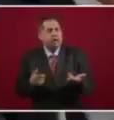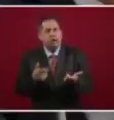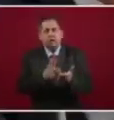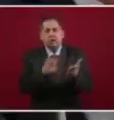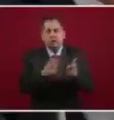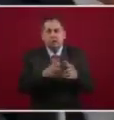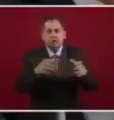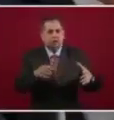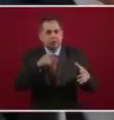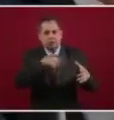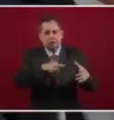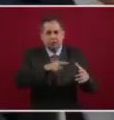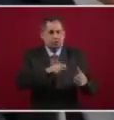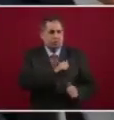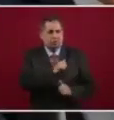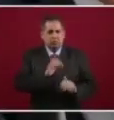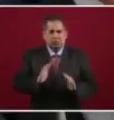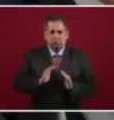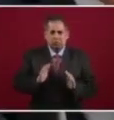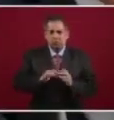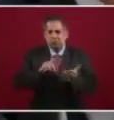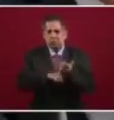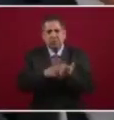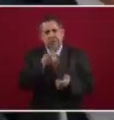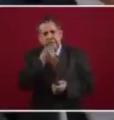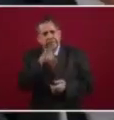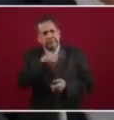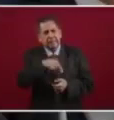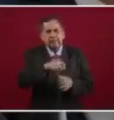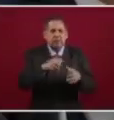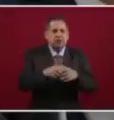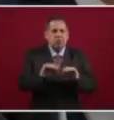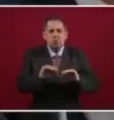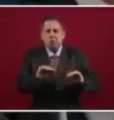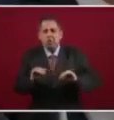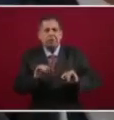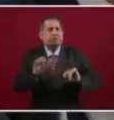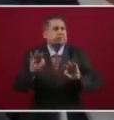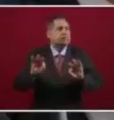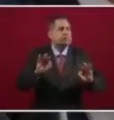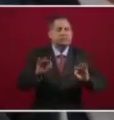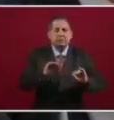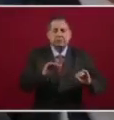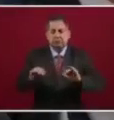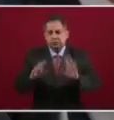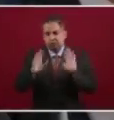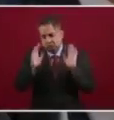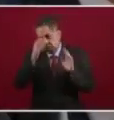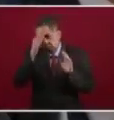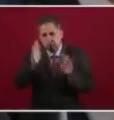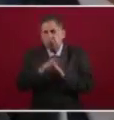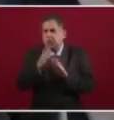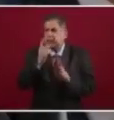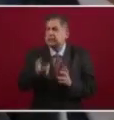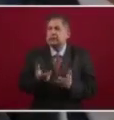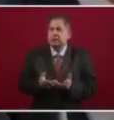grupo de militares que de cierta manera están moviendo? No sé, habría cómo decirlo, pero habría